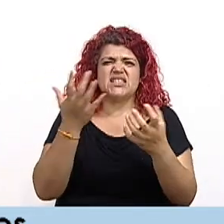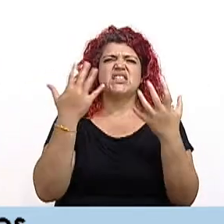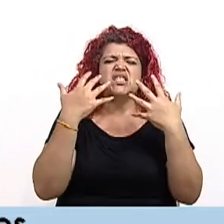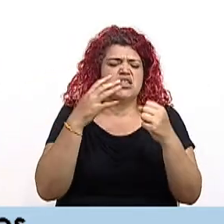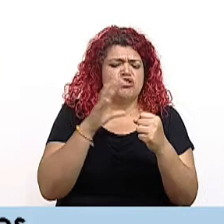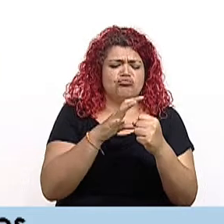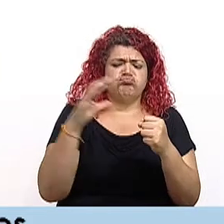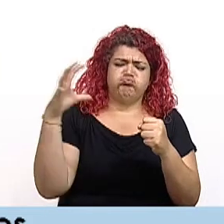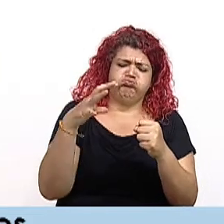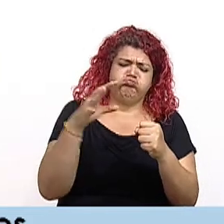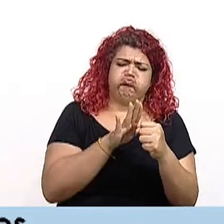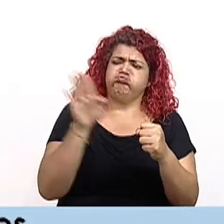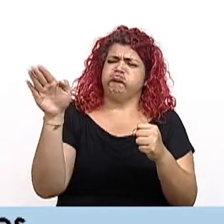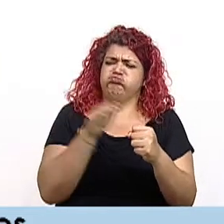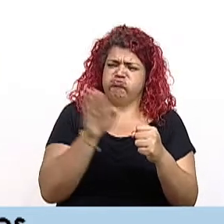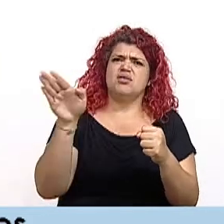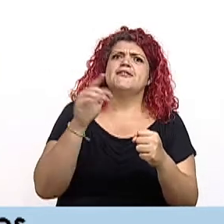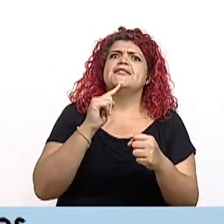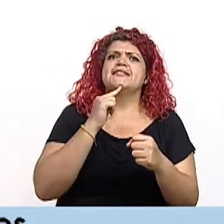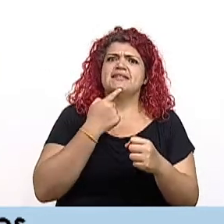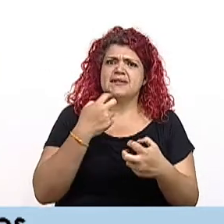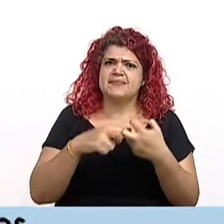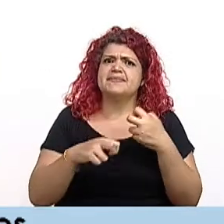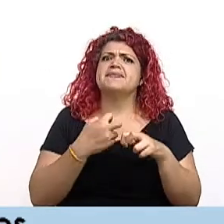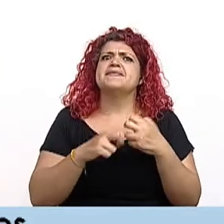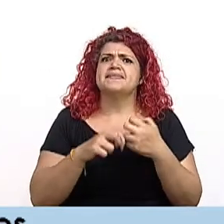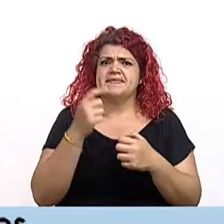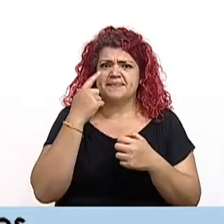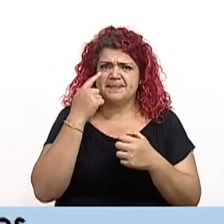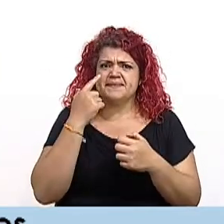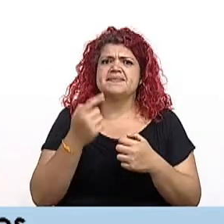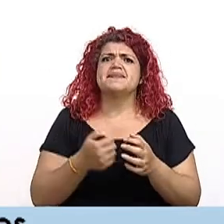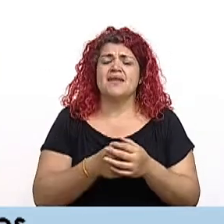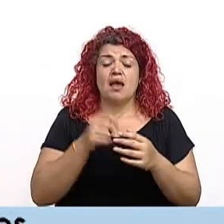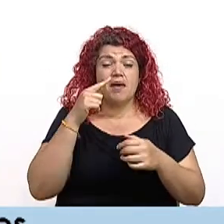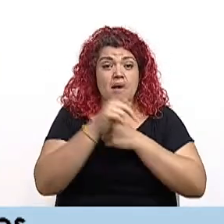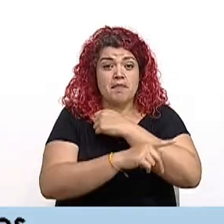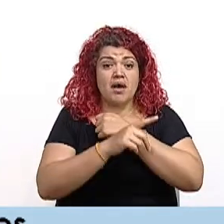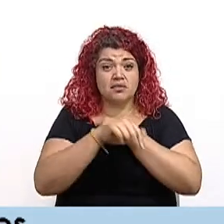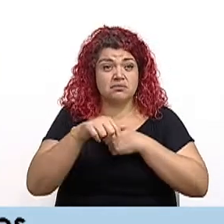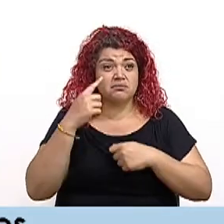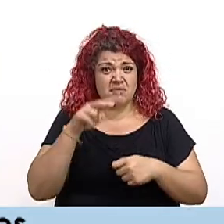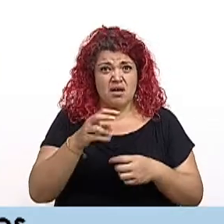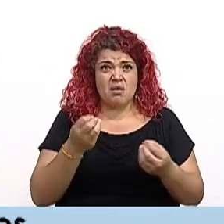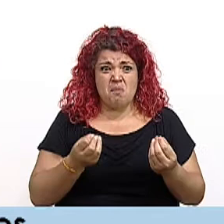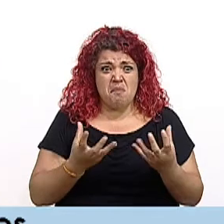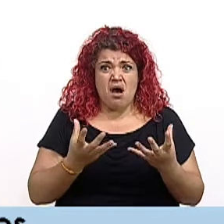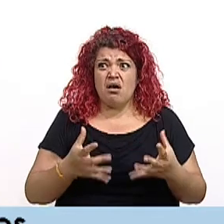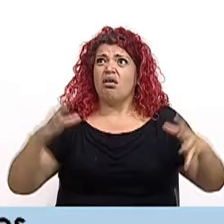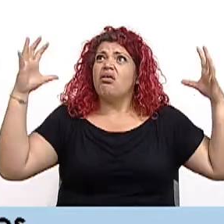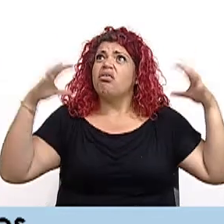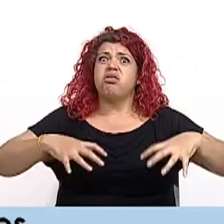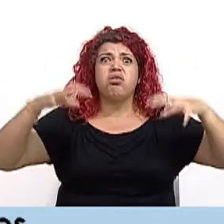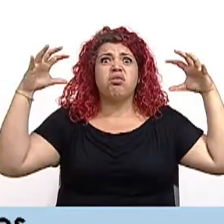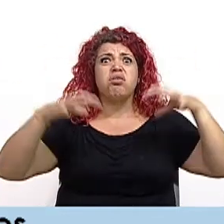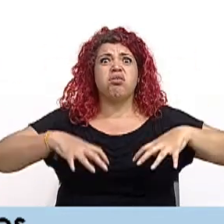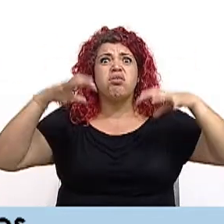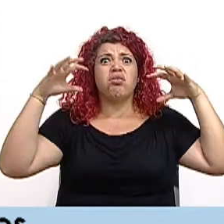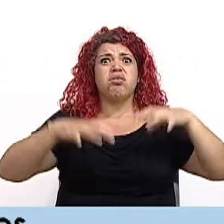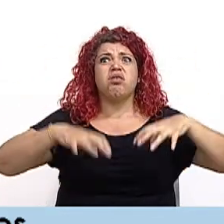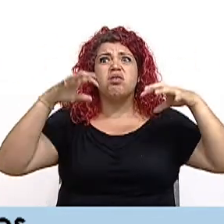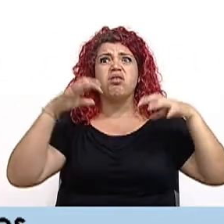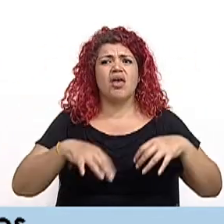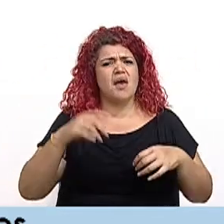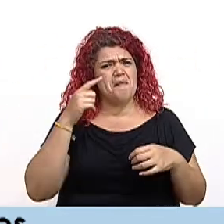medio ambiente. Por ejemplo, para nuestro país hemos notado un aumento en el régimen de las lluvias y la aparición de